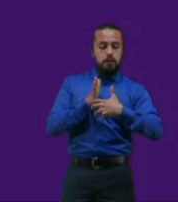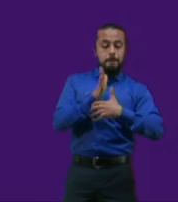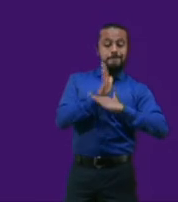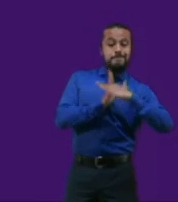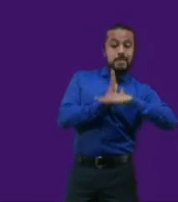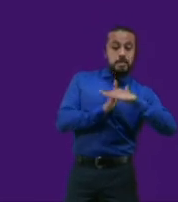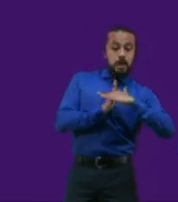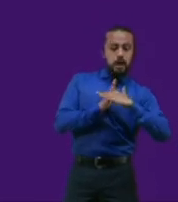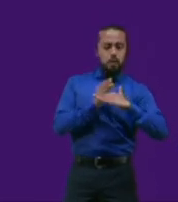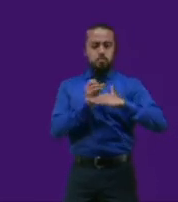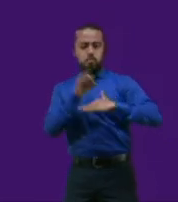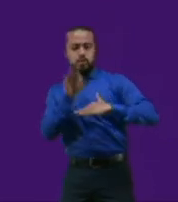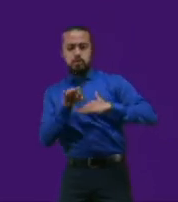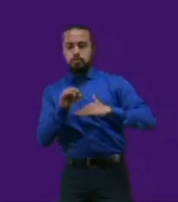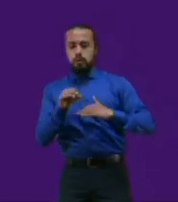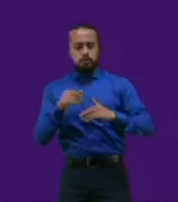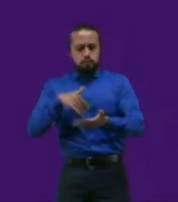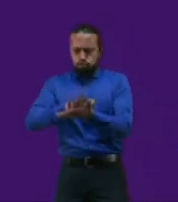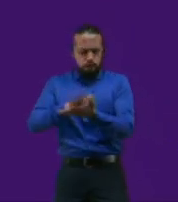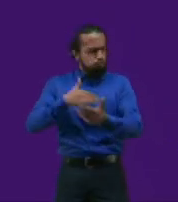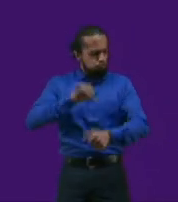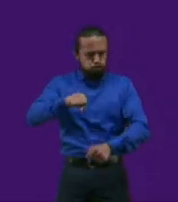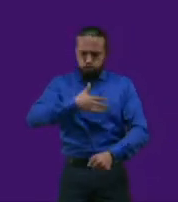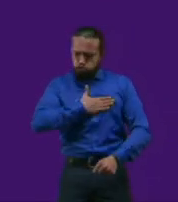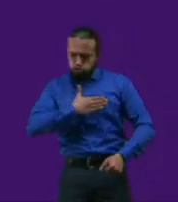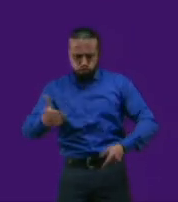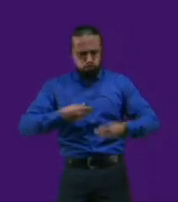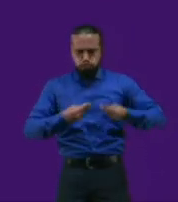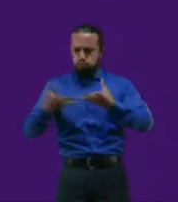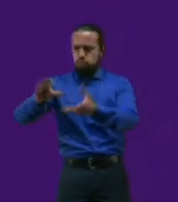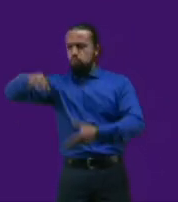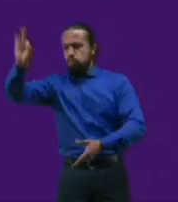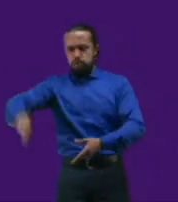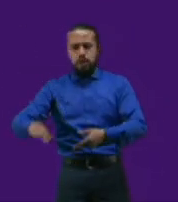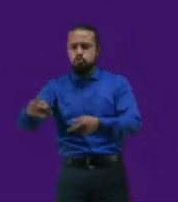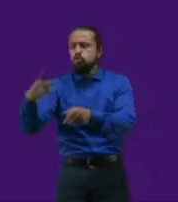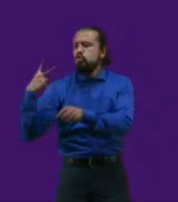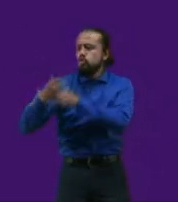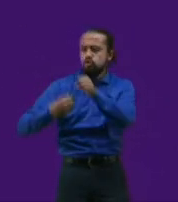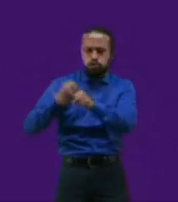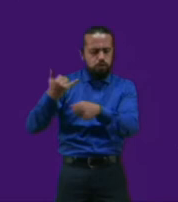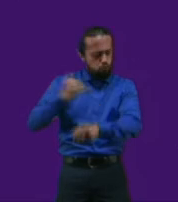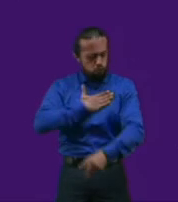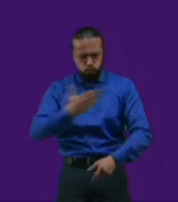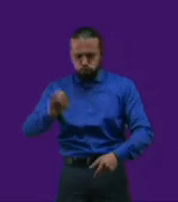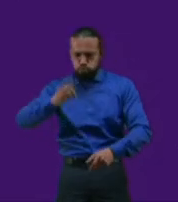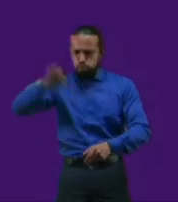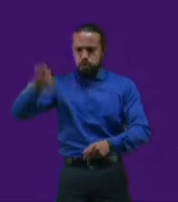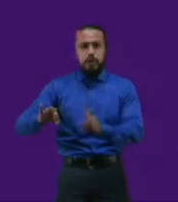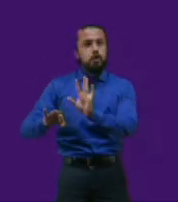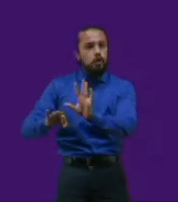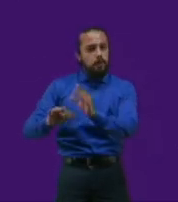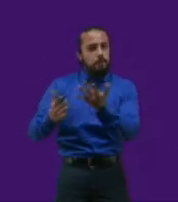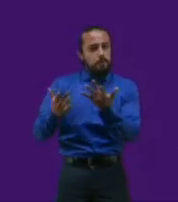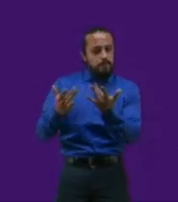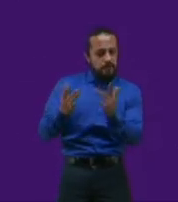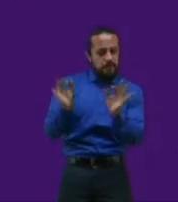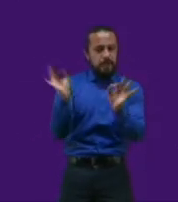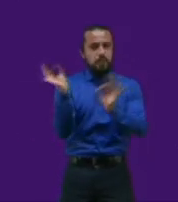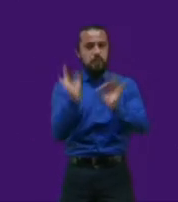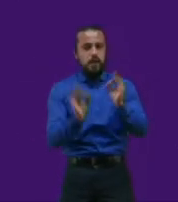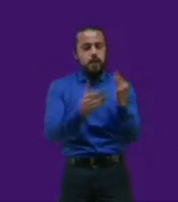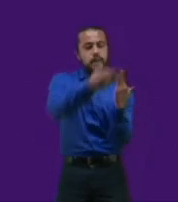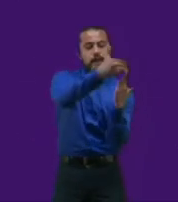una mañana te doy todo el porcentaje porque pues has estado acá 2 años. No, hazlo con milestones, todo